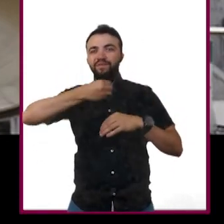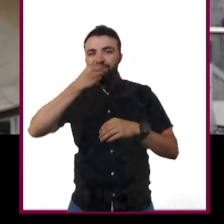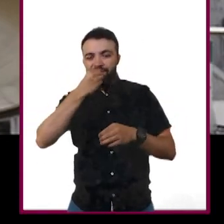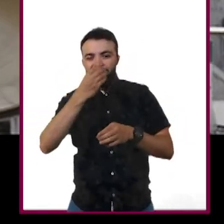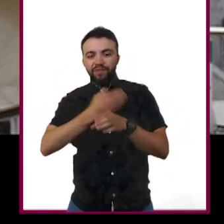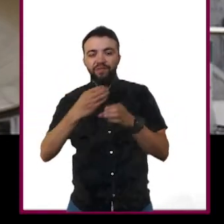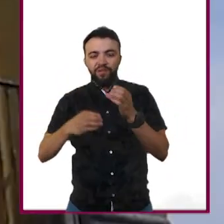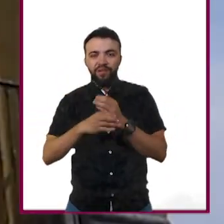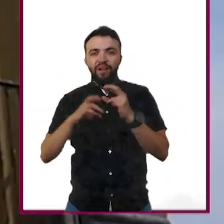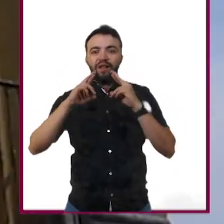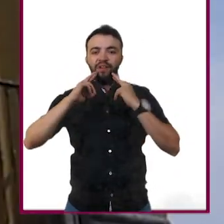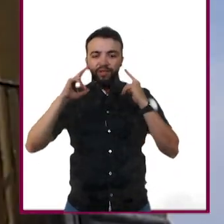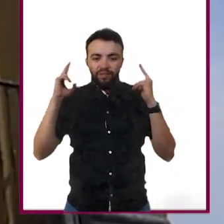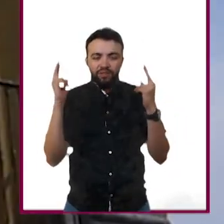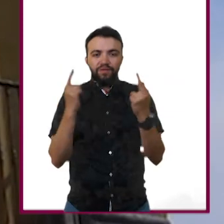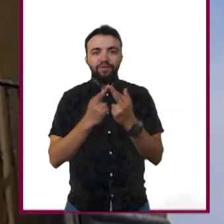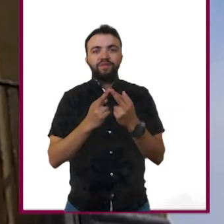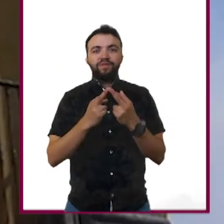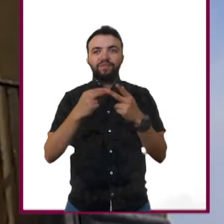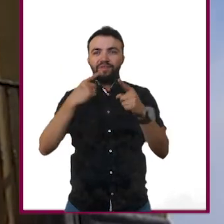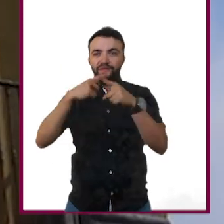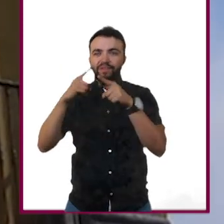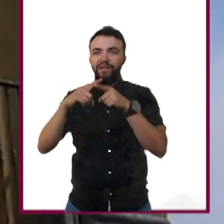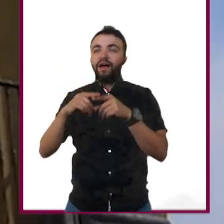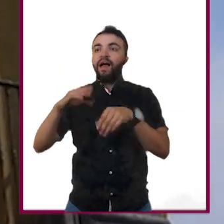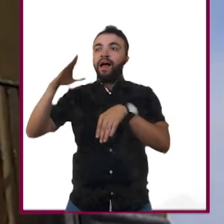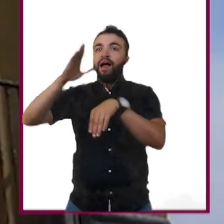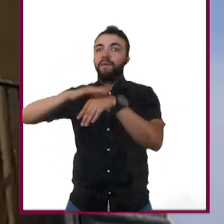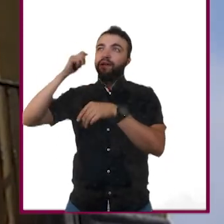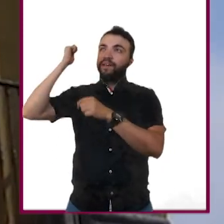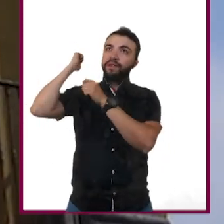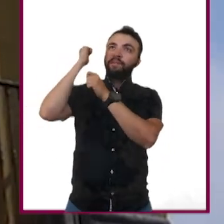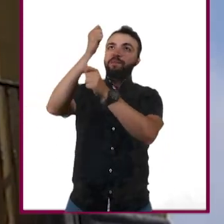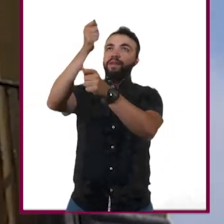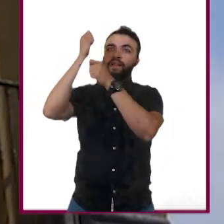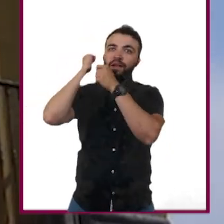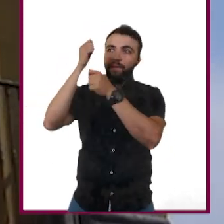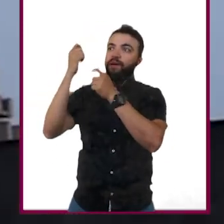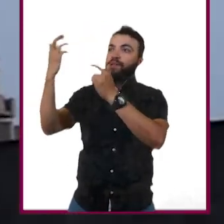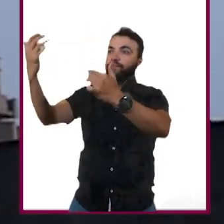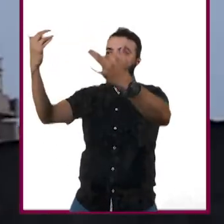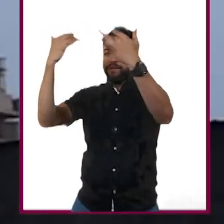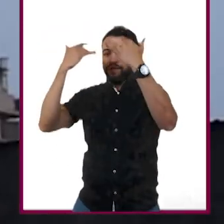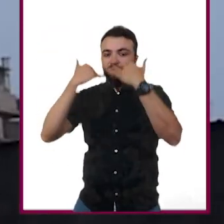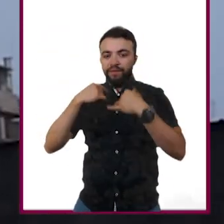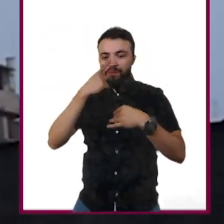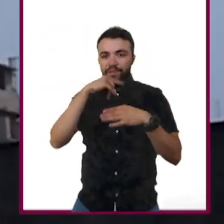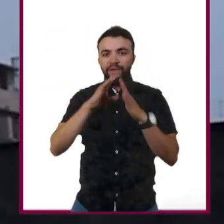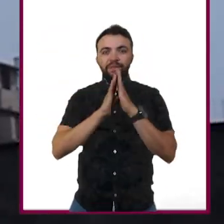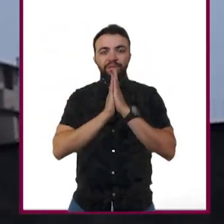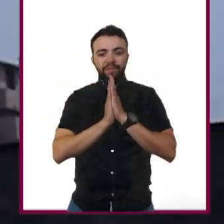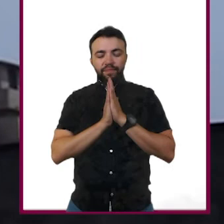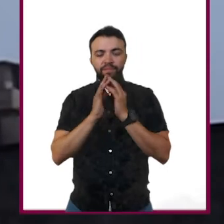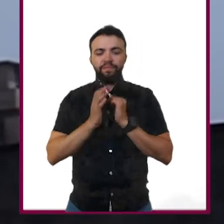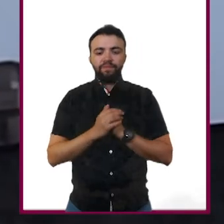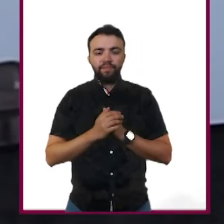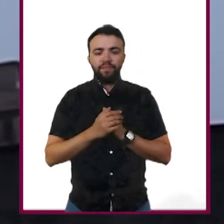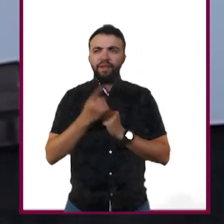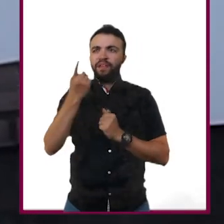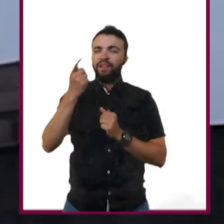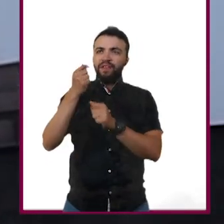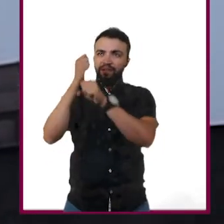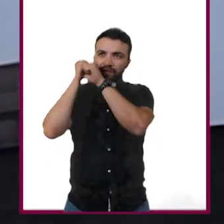anunciar reuniones públicas, actividades regionales o simplemente el paso del tiempo. Los altavoces de esta pieza han